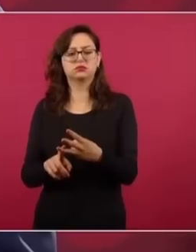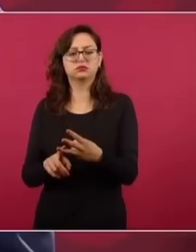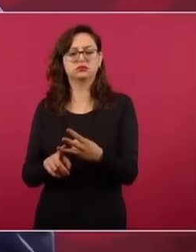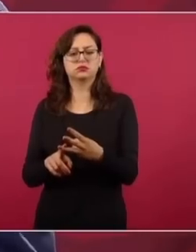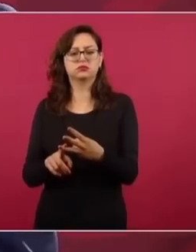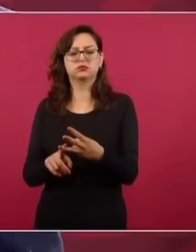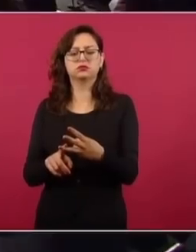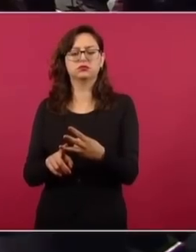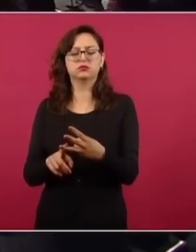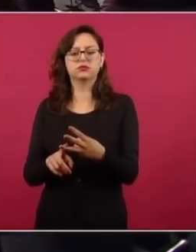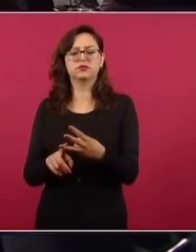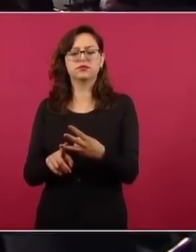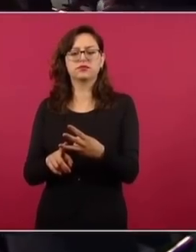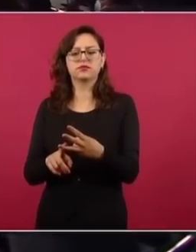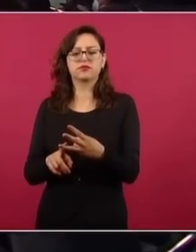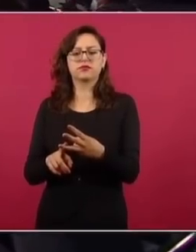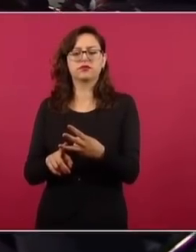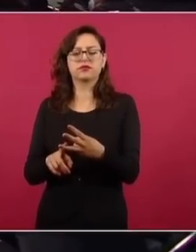humanos, para que